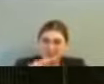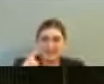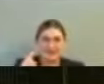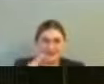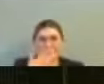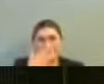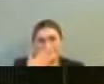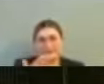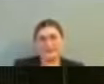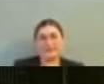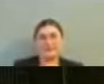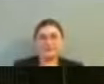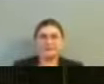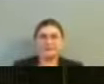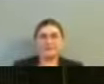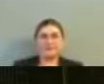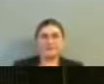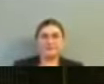sonorenses.